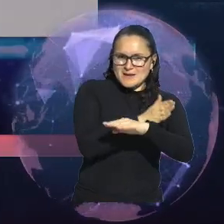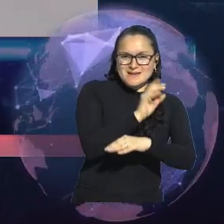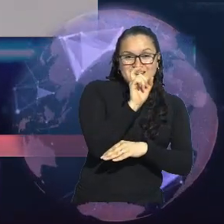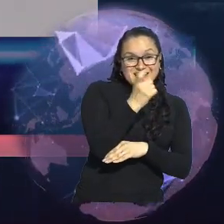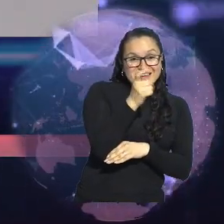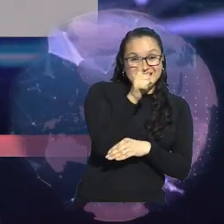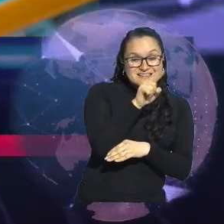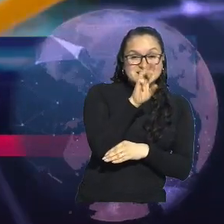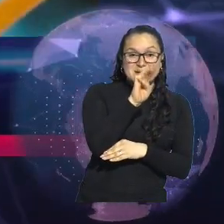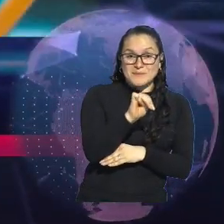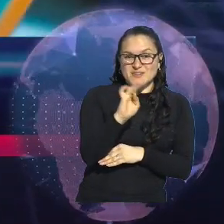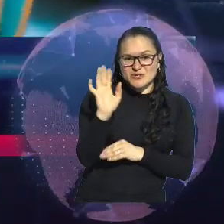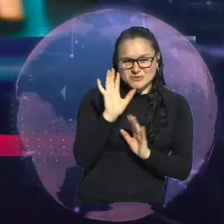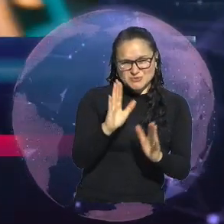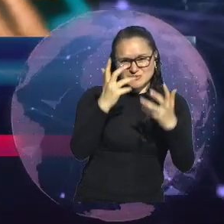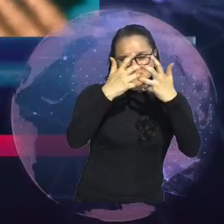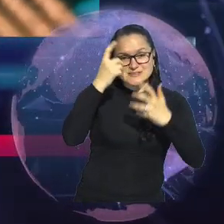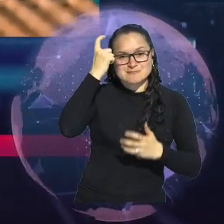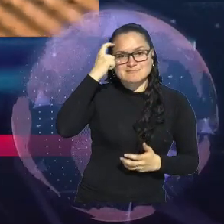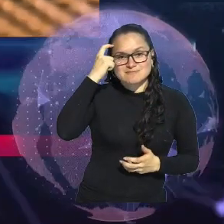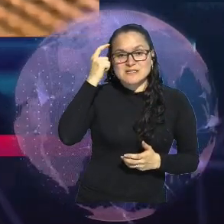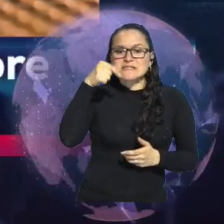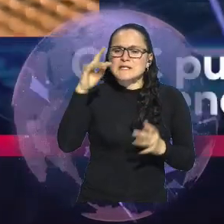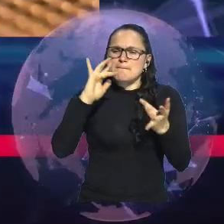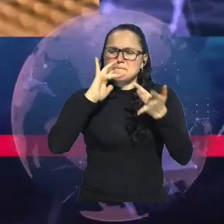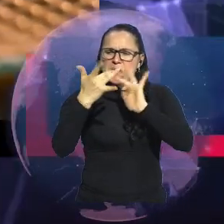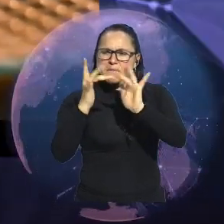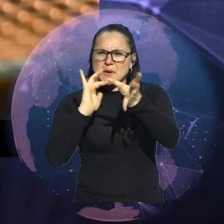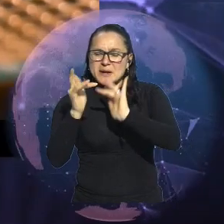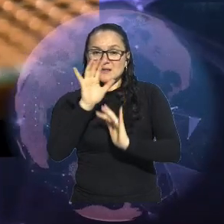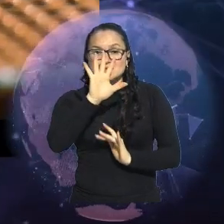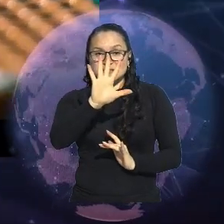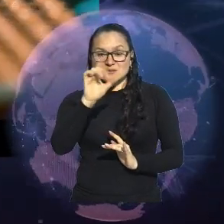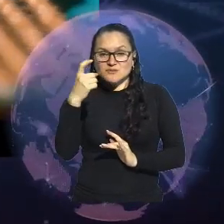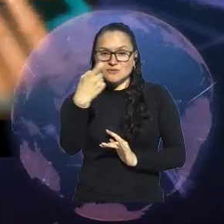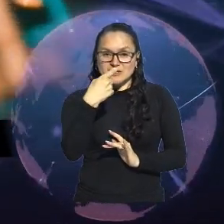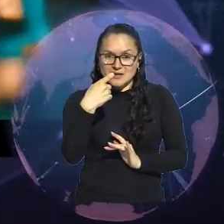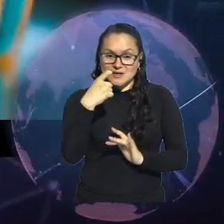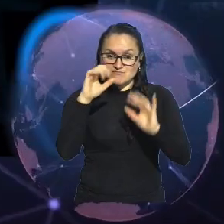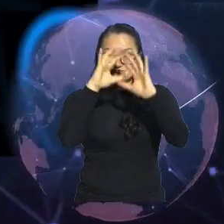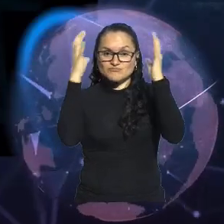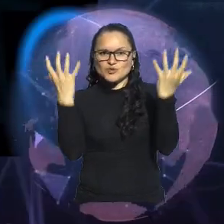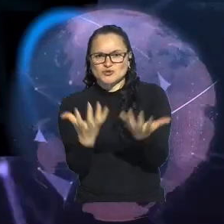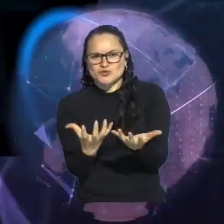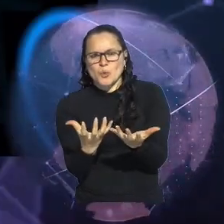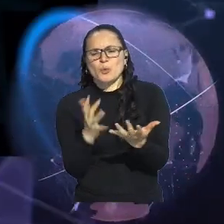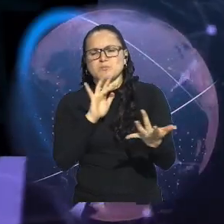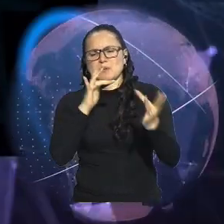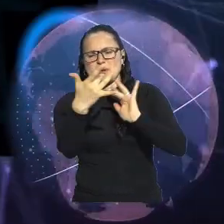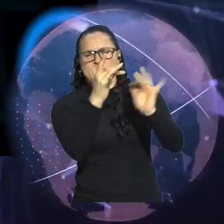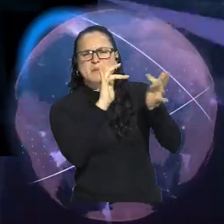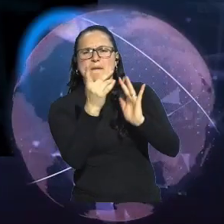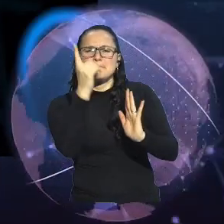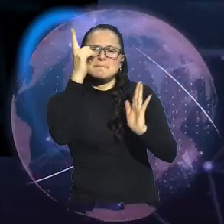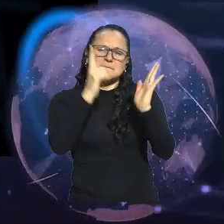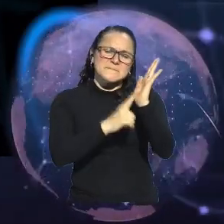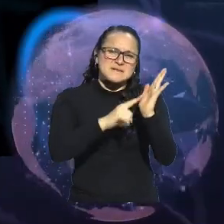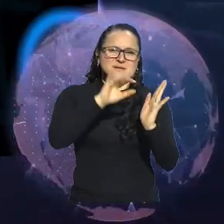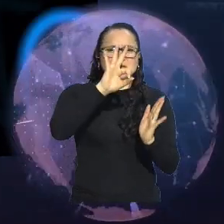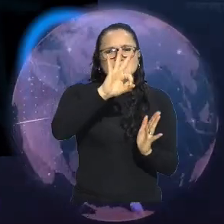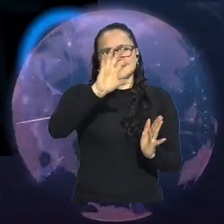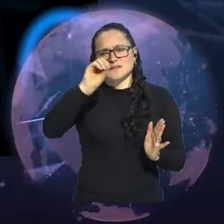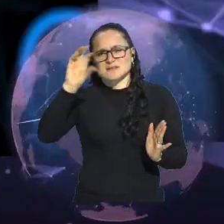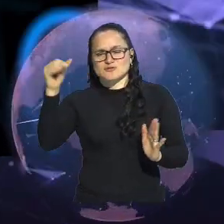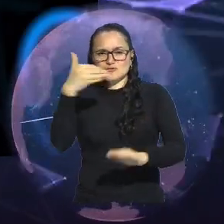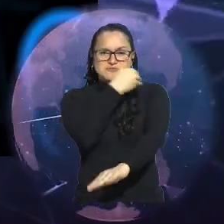inteligencia la cantidad de conexiones 5g a nivel mundial alcanzará los 1.300 millones para el